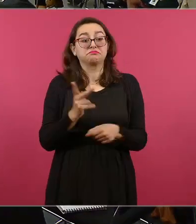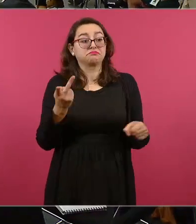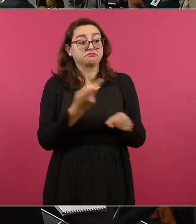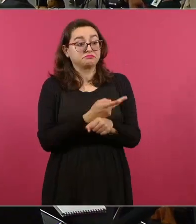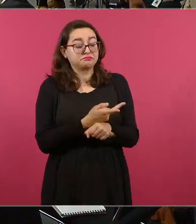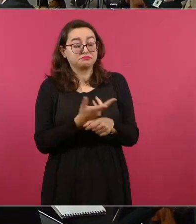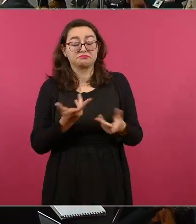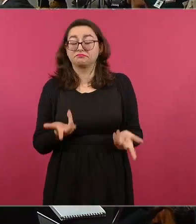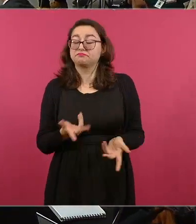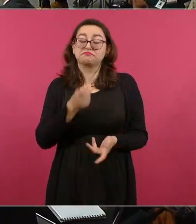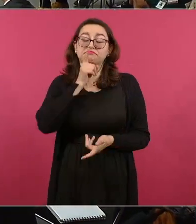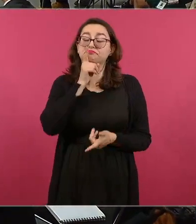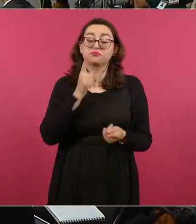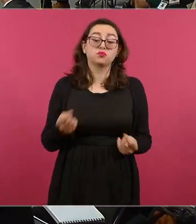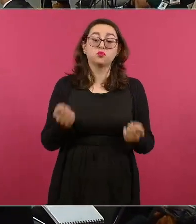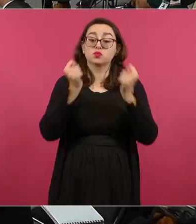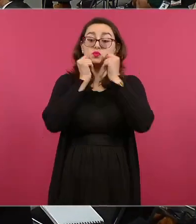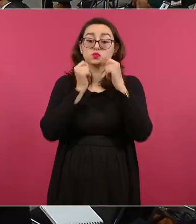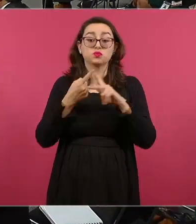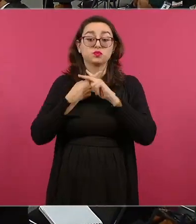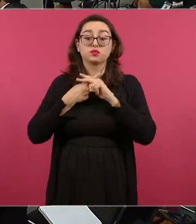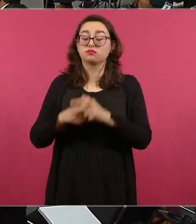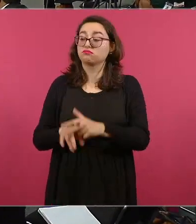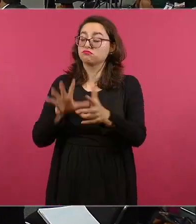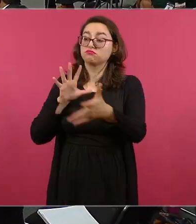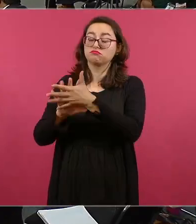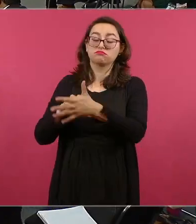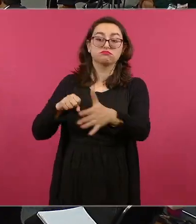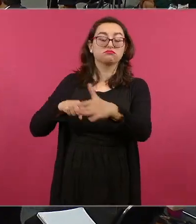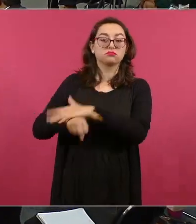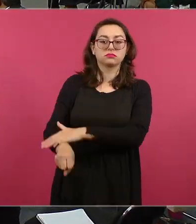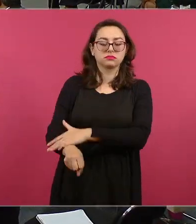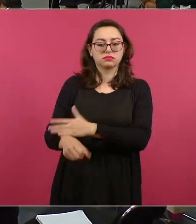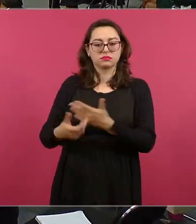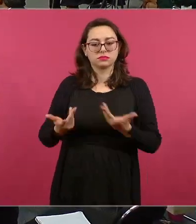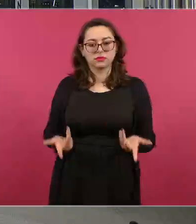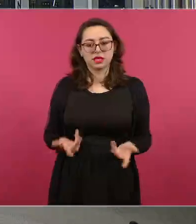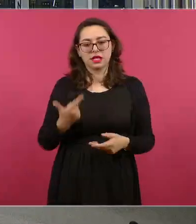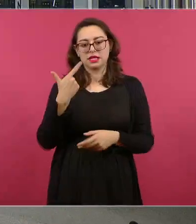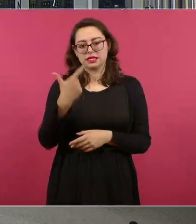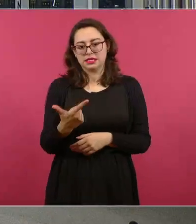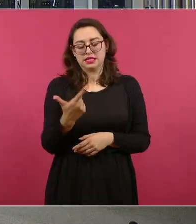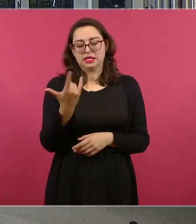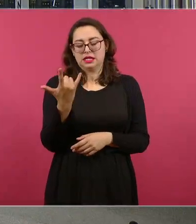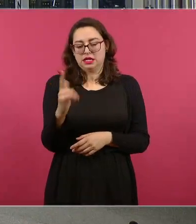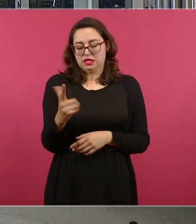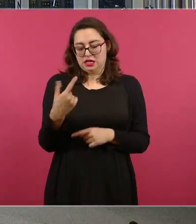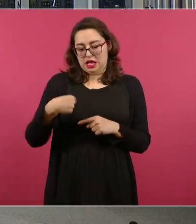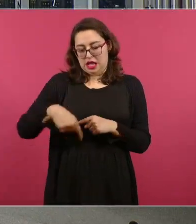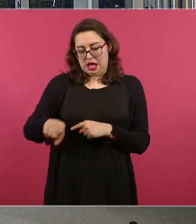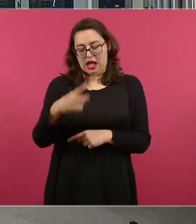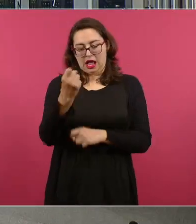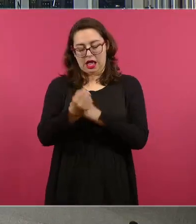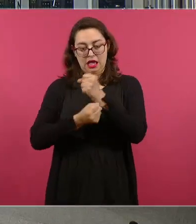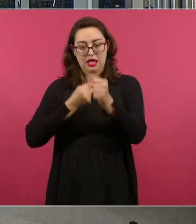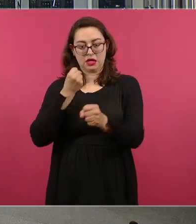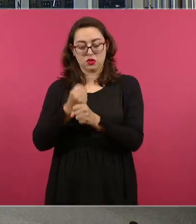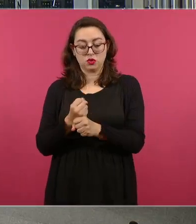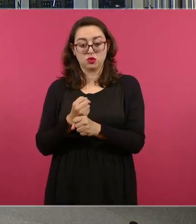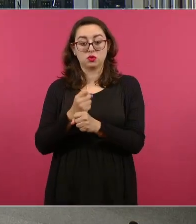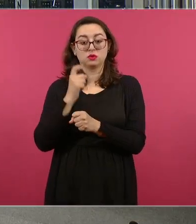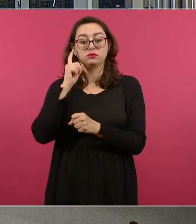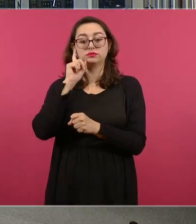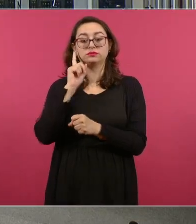importó nada y vinculó a proceso a Jorge Edgar Calixto. El día 7 de julio de este año, la juez